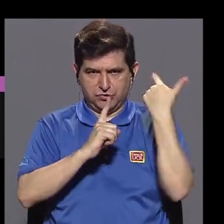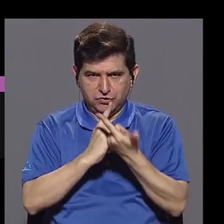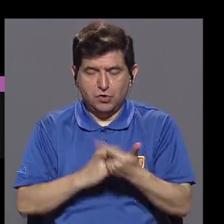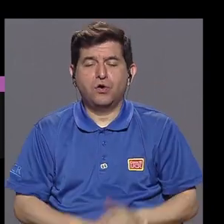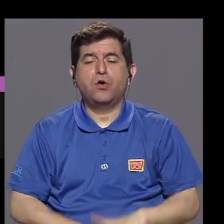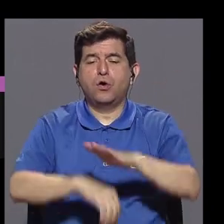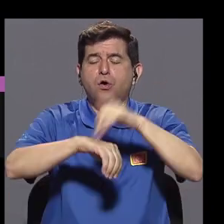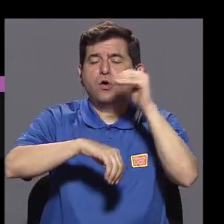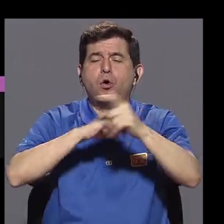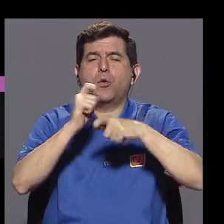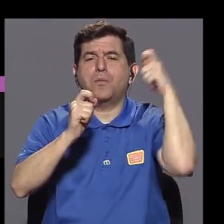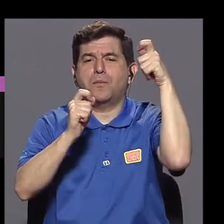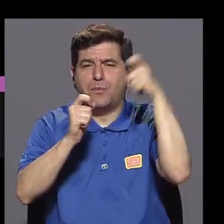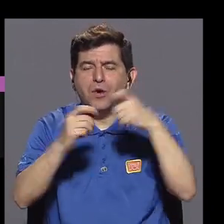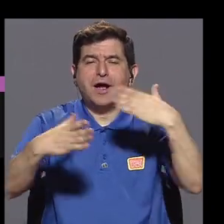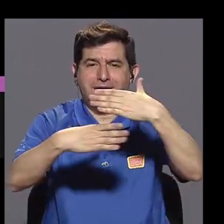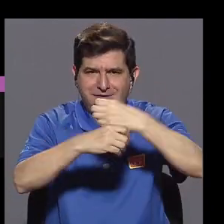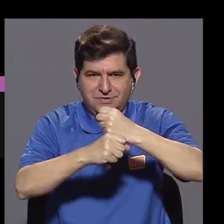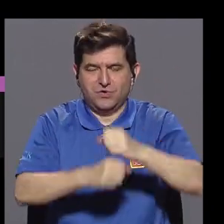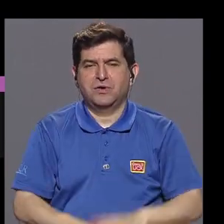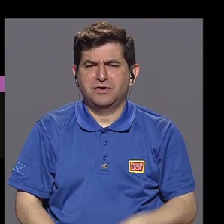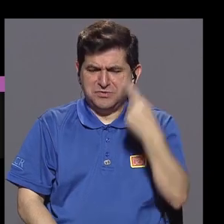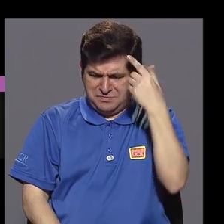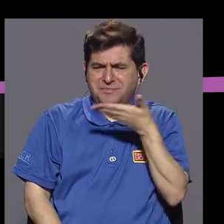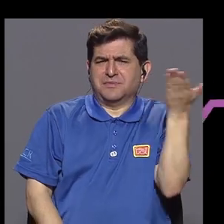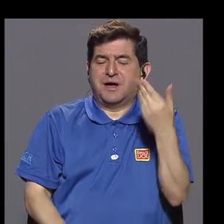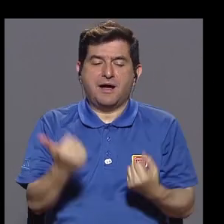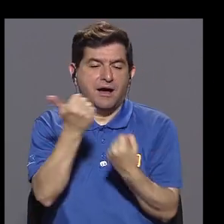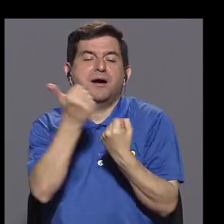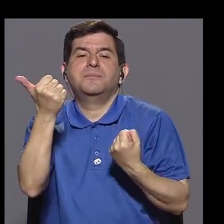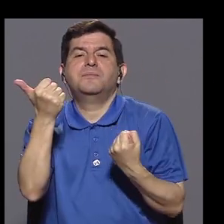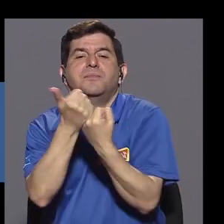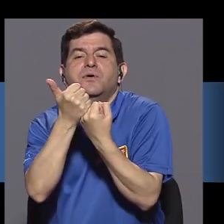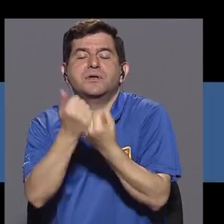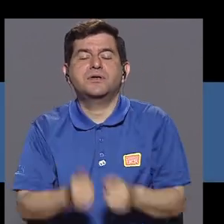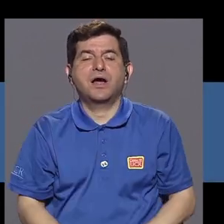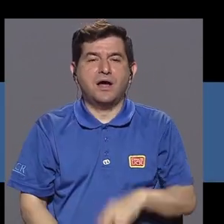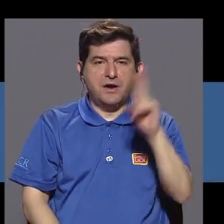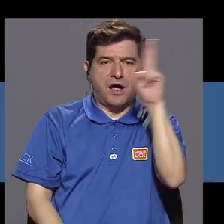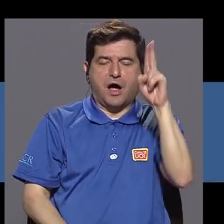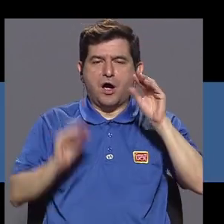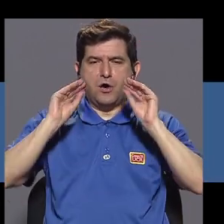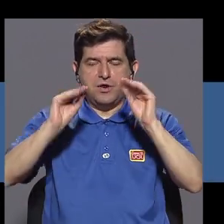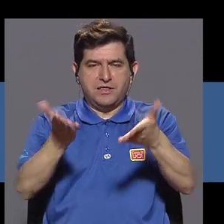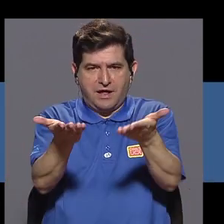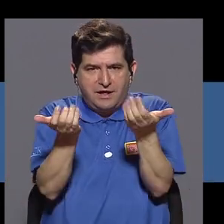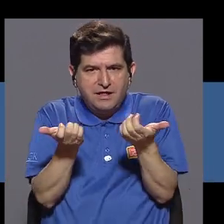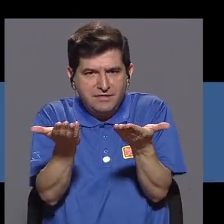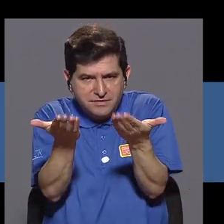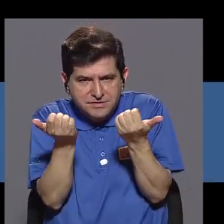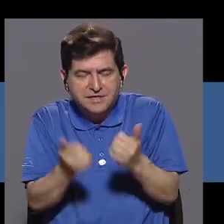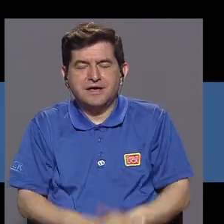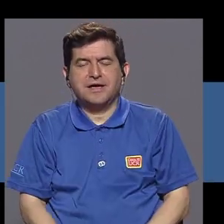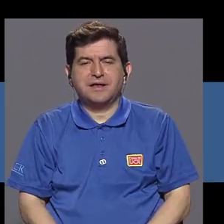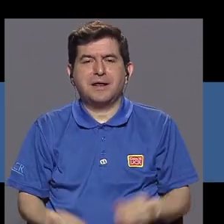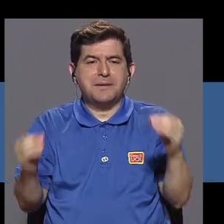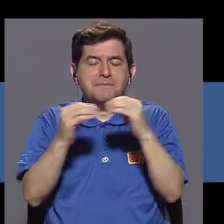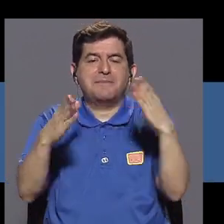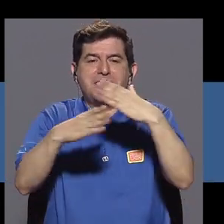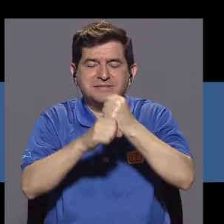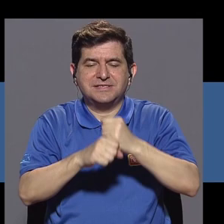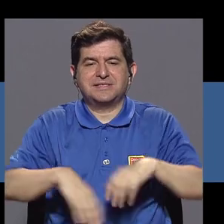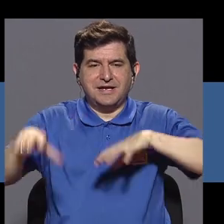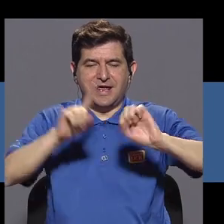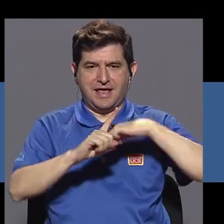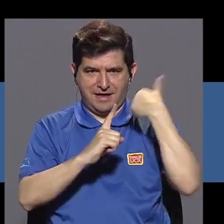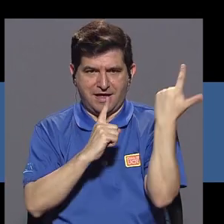se generan para dar un apoyo a las unidades académicas que quieran generar algo más allá para acción social. Y por lo general se